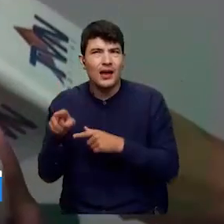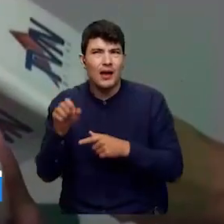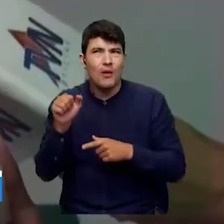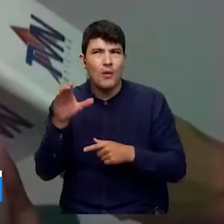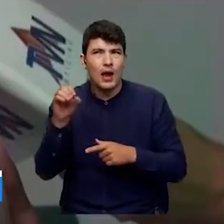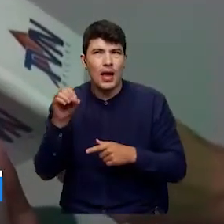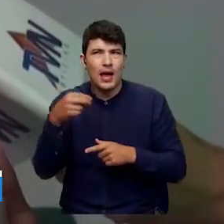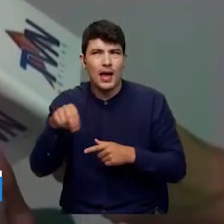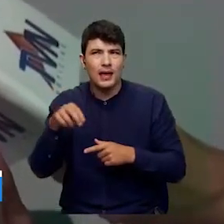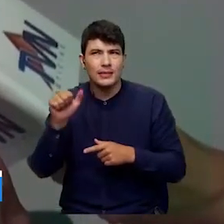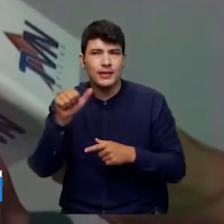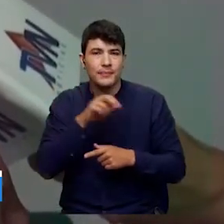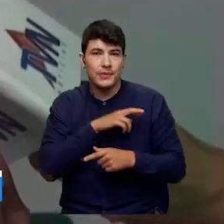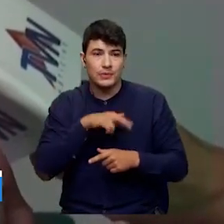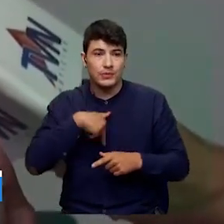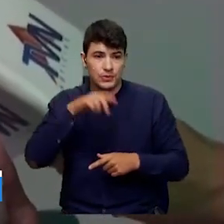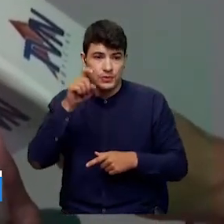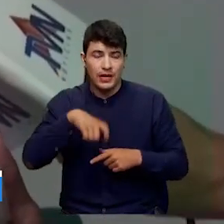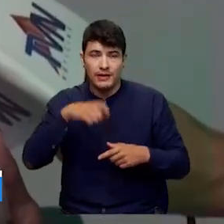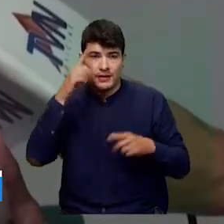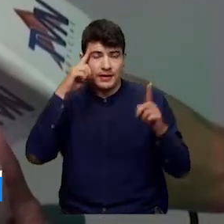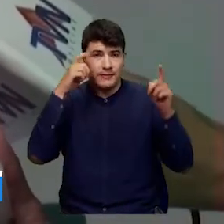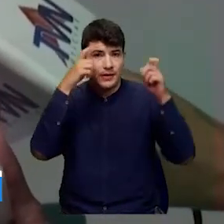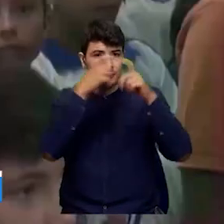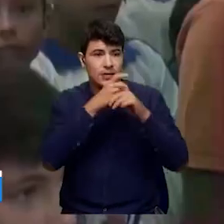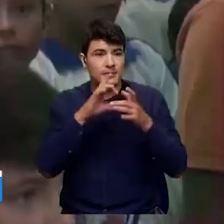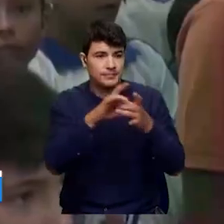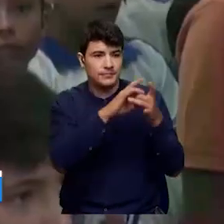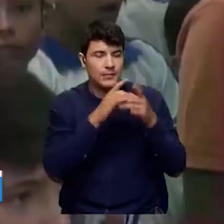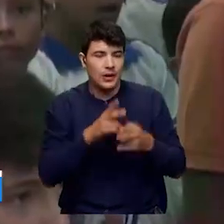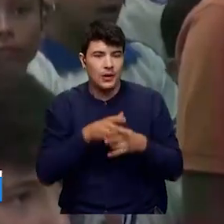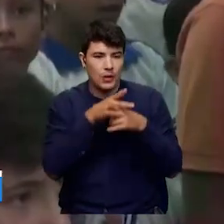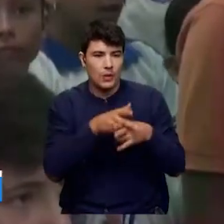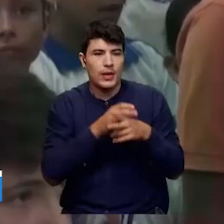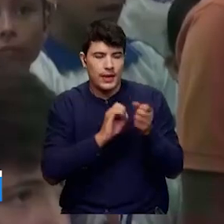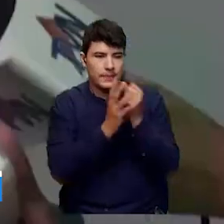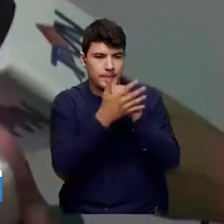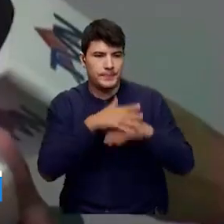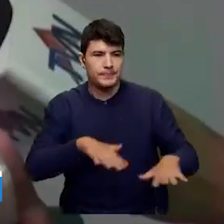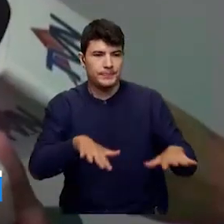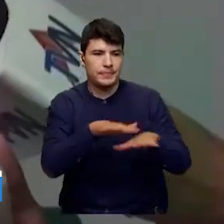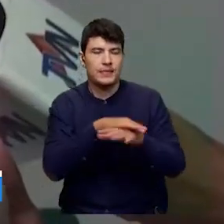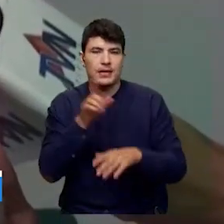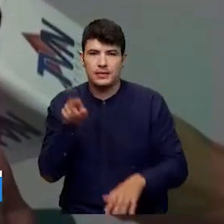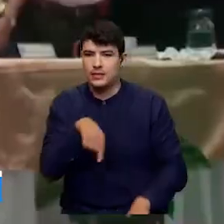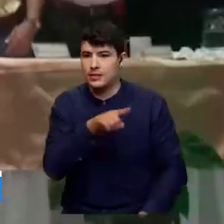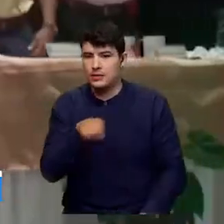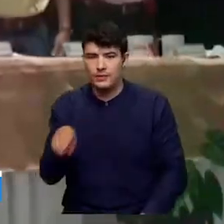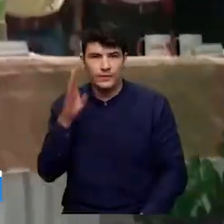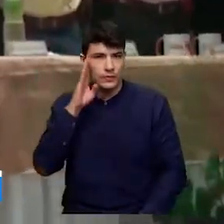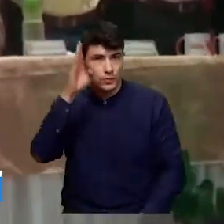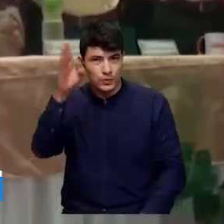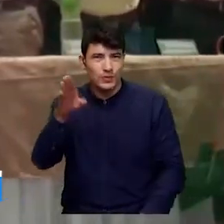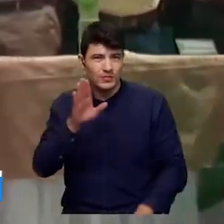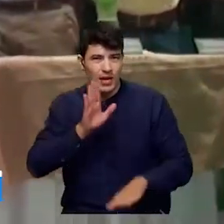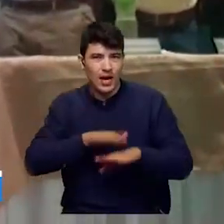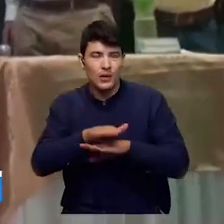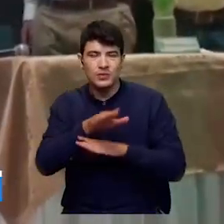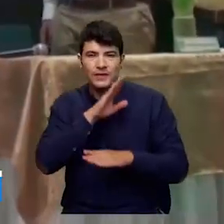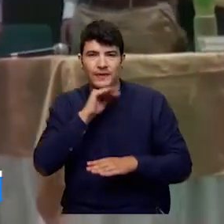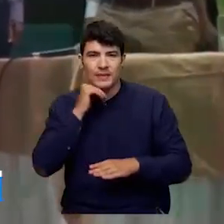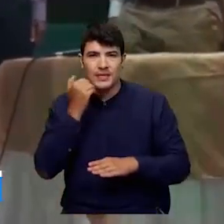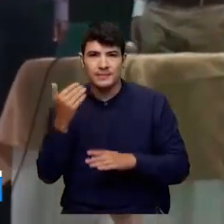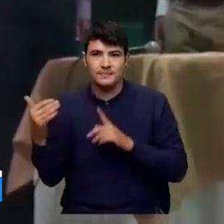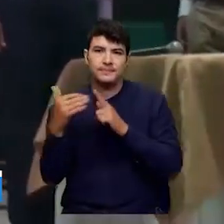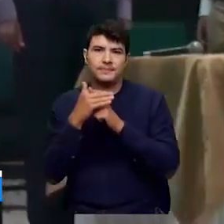para cuidar el medio ambiente, porque si no, nos puede ocasionar muy graves enfermedades. El representante a la